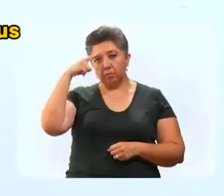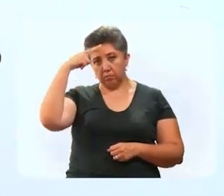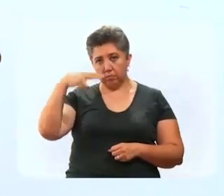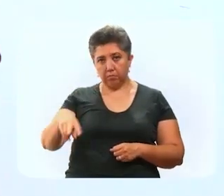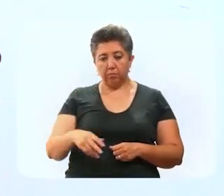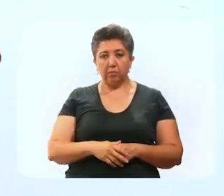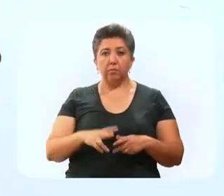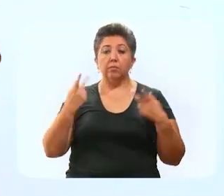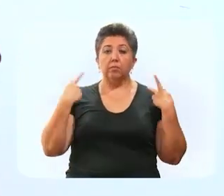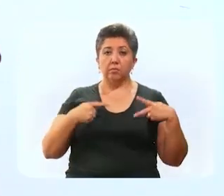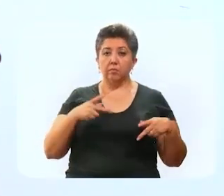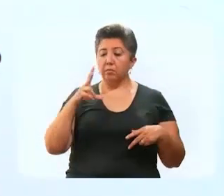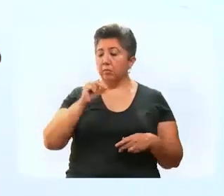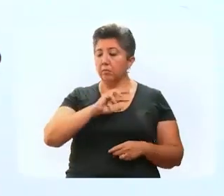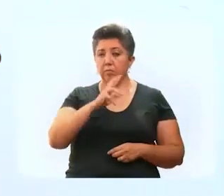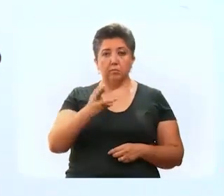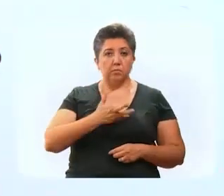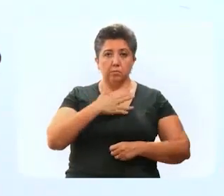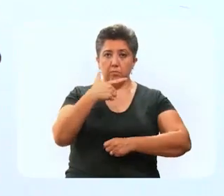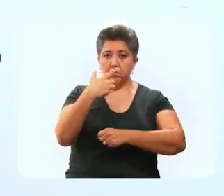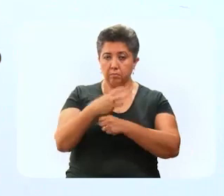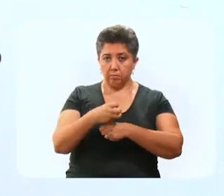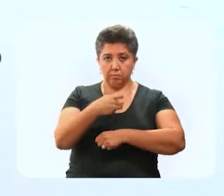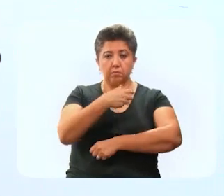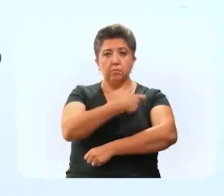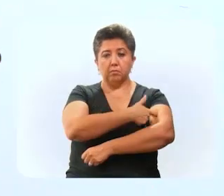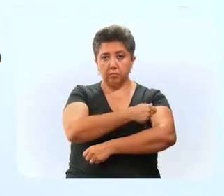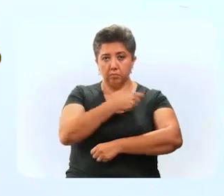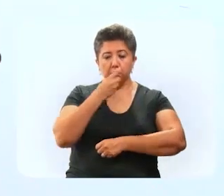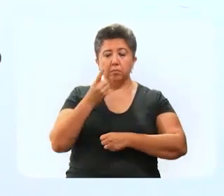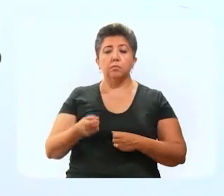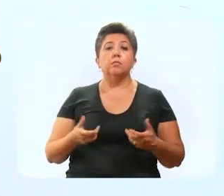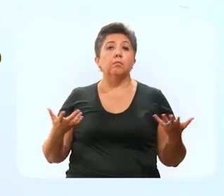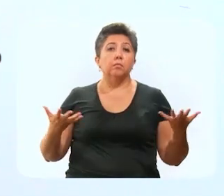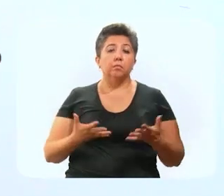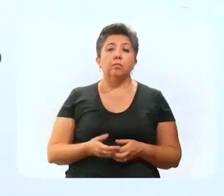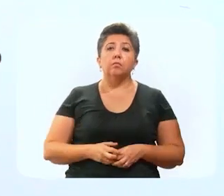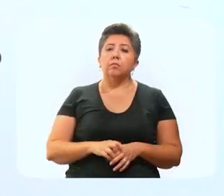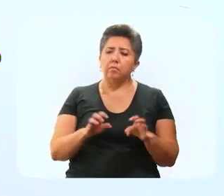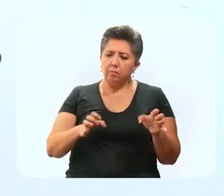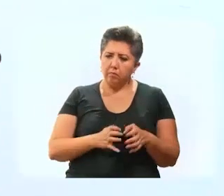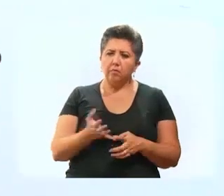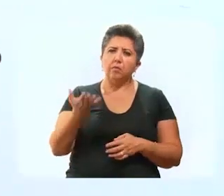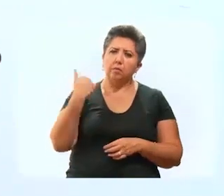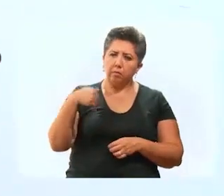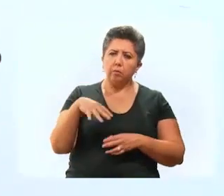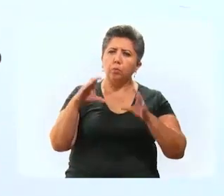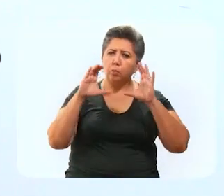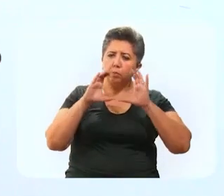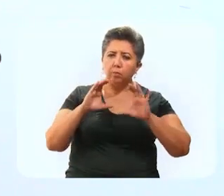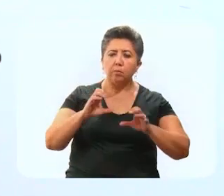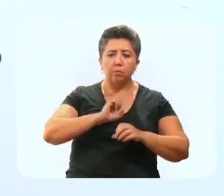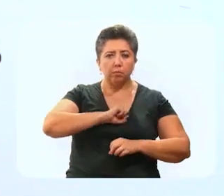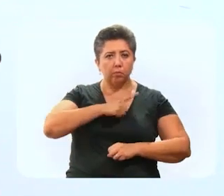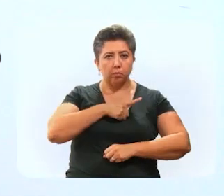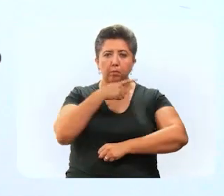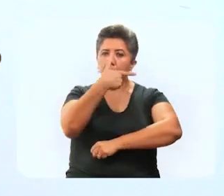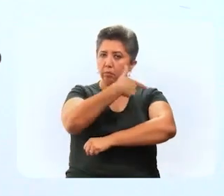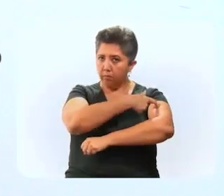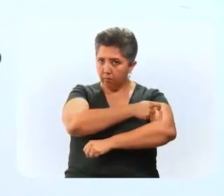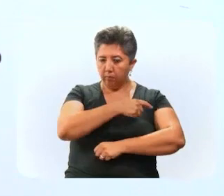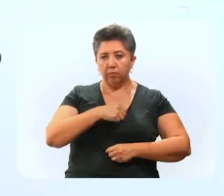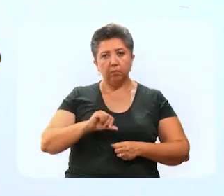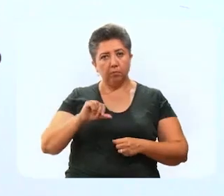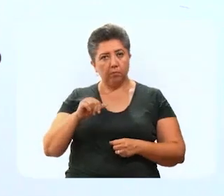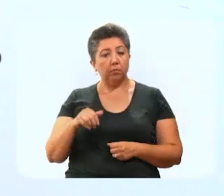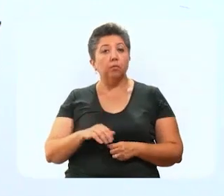Federal. Las personas que no han recibido la vacuna se les invita a aplicarla, a hacer equipo y sumarse a la protección de su salud y de